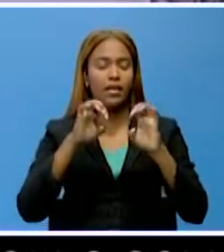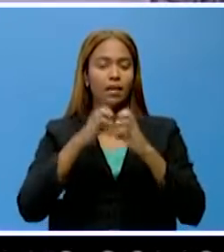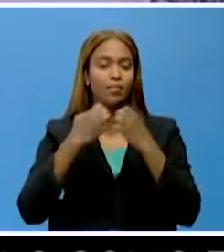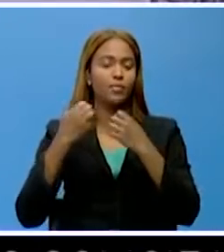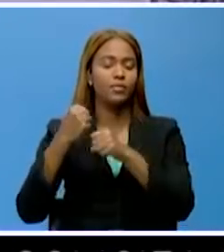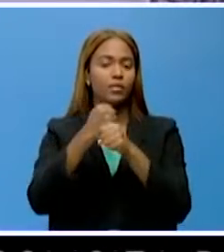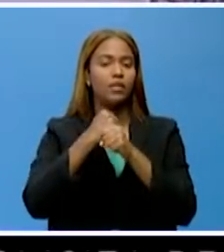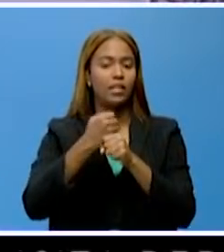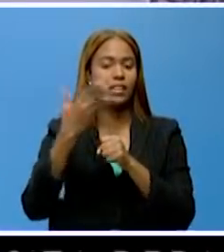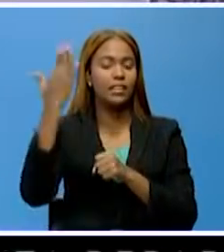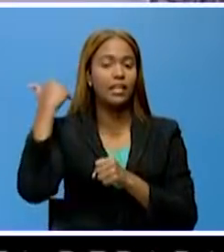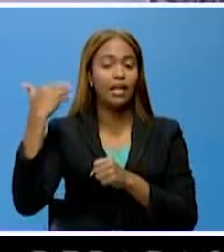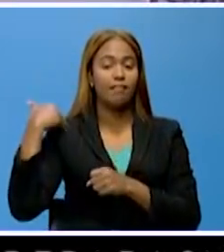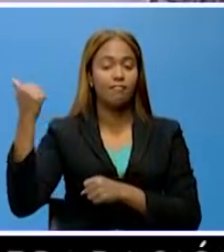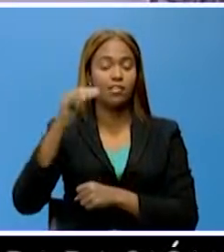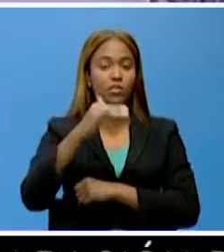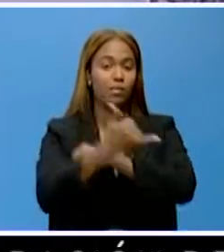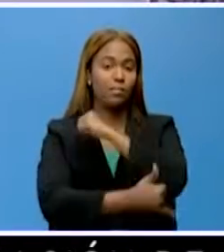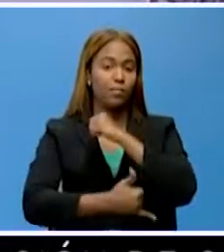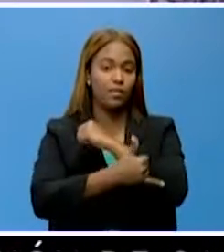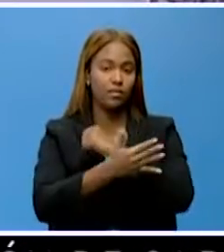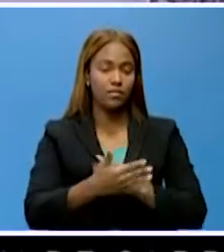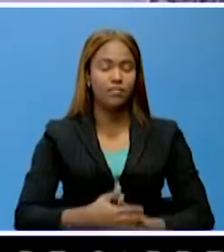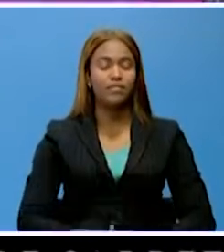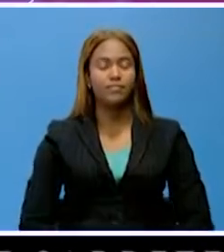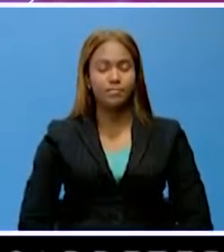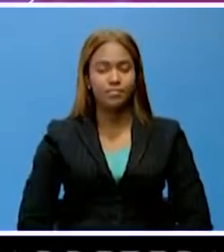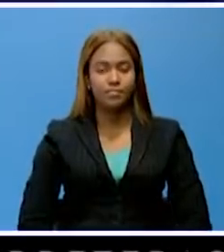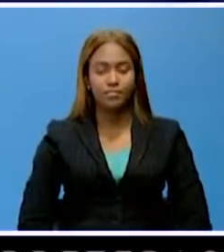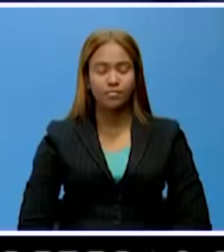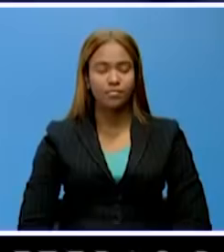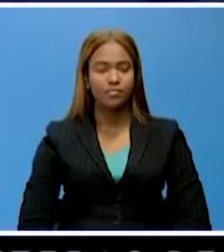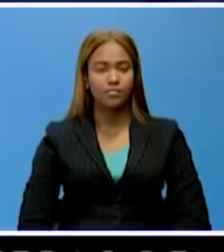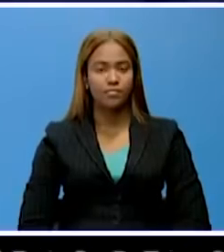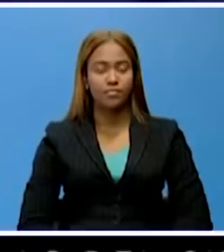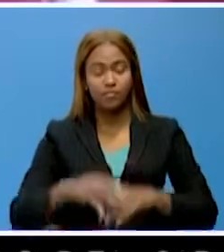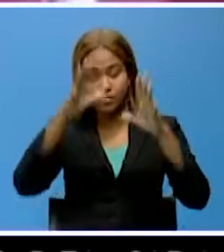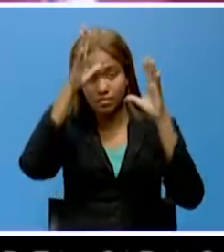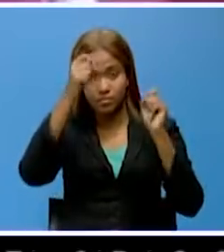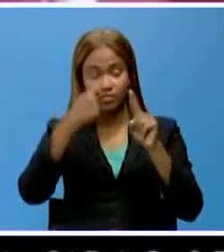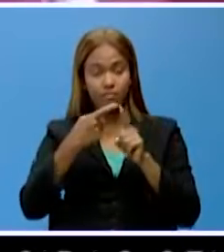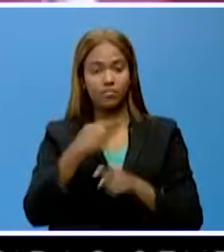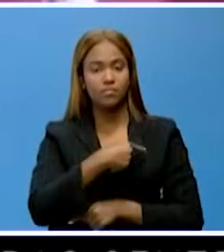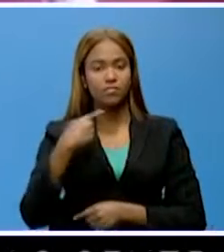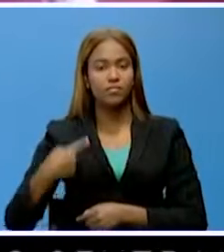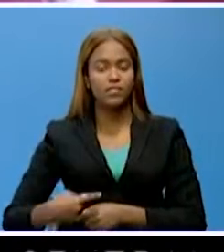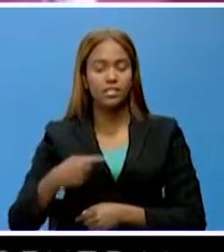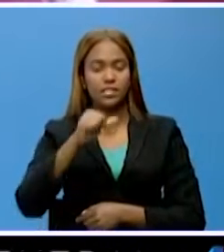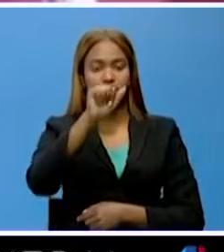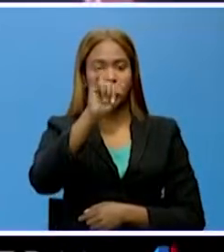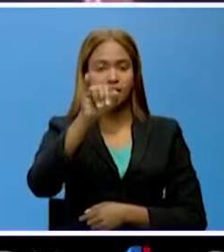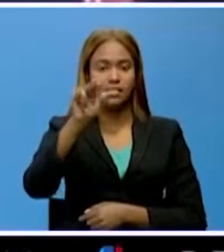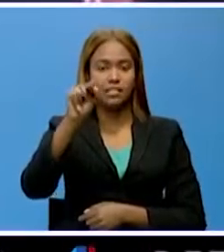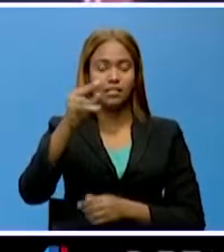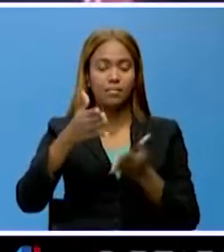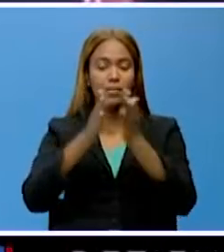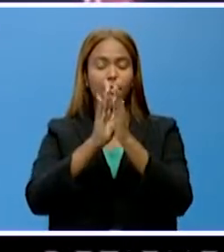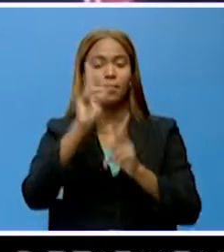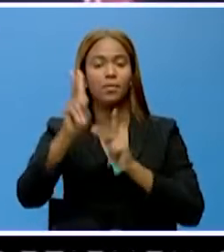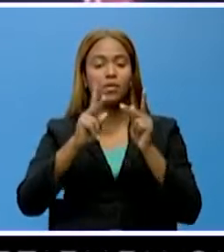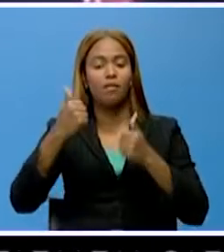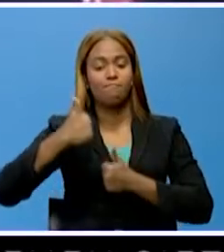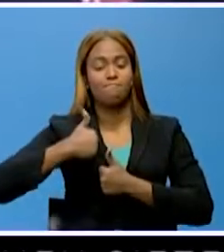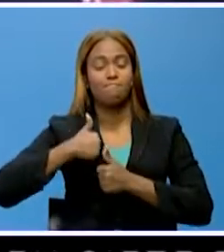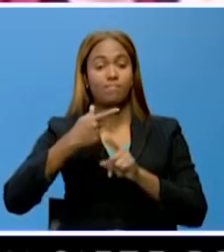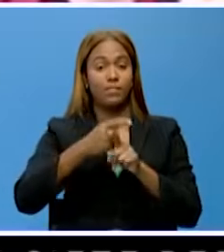seguridad de la ex líder del país, Aung San Suu Kyi. El presidente de China, Xi Jinping, pidió a las autoridades